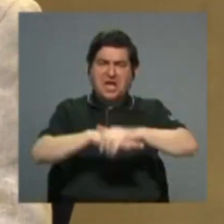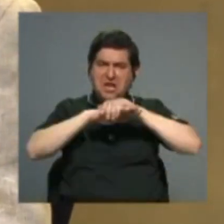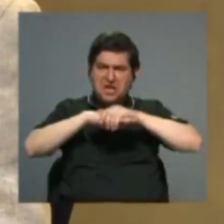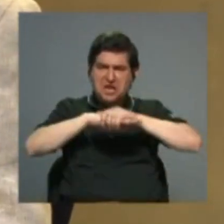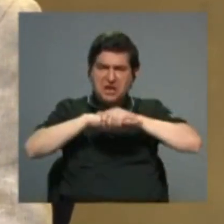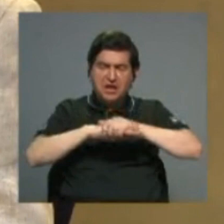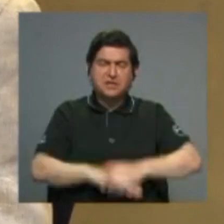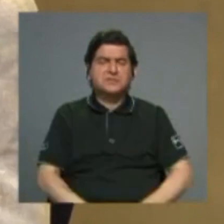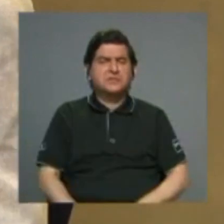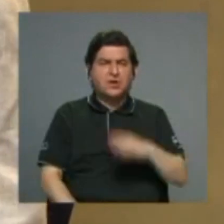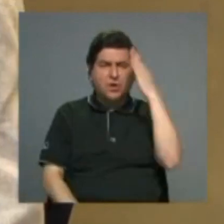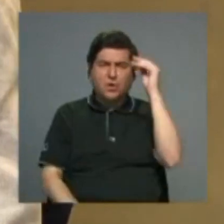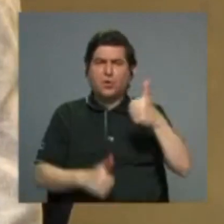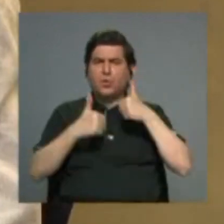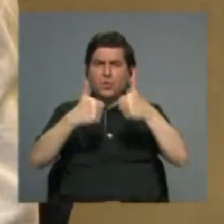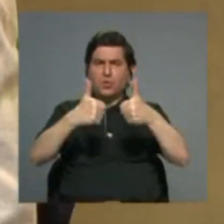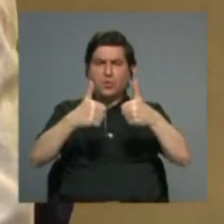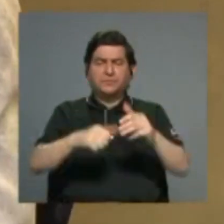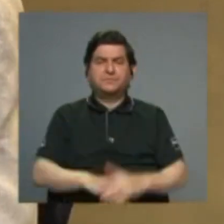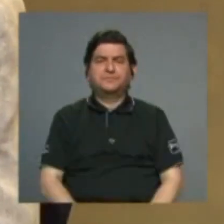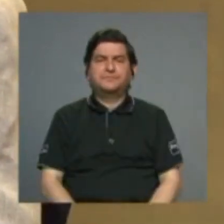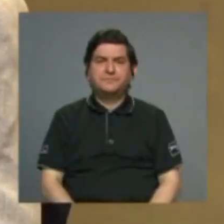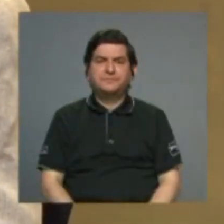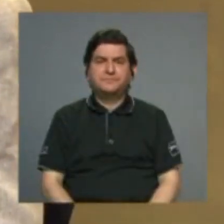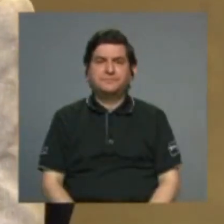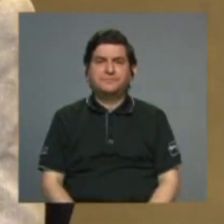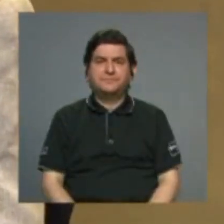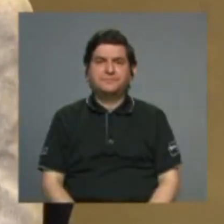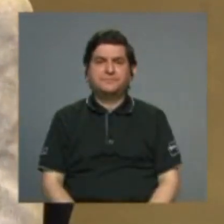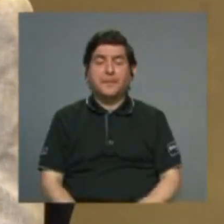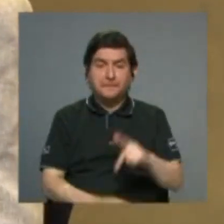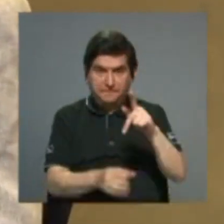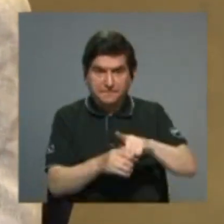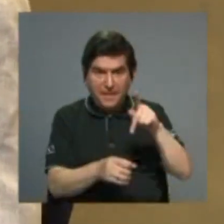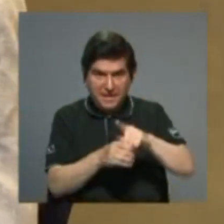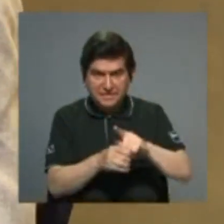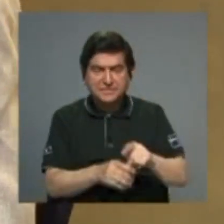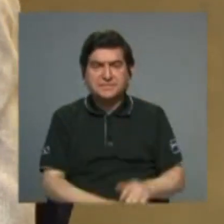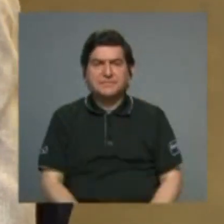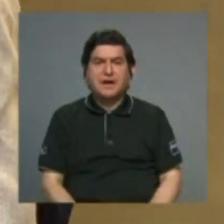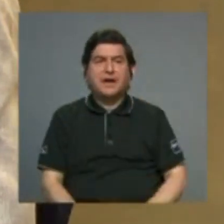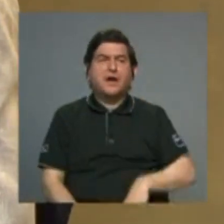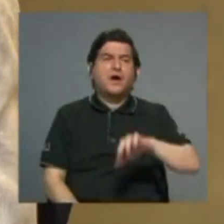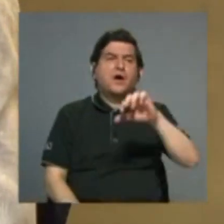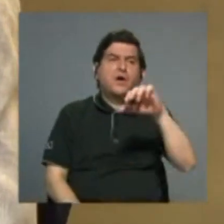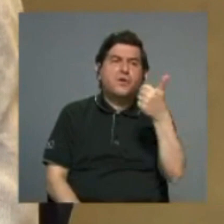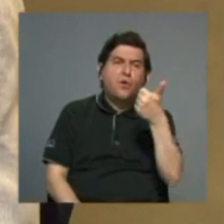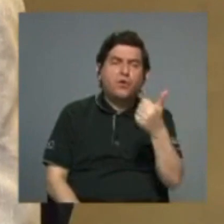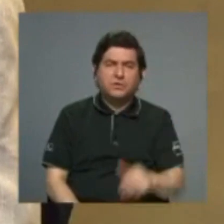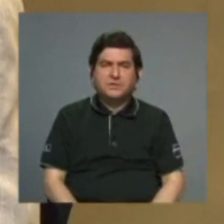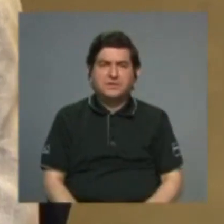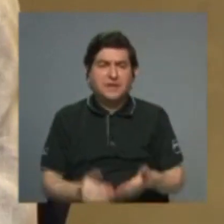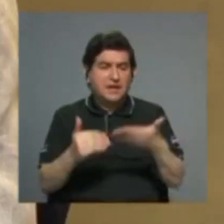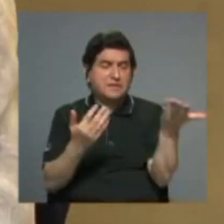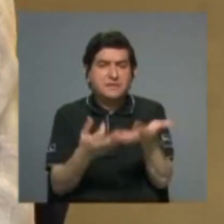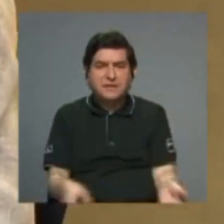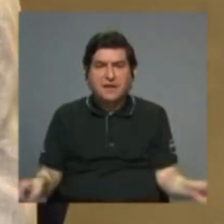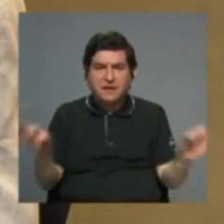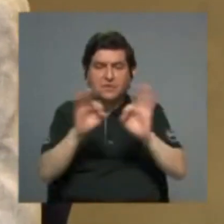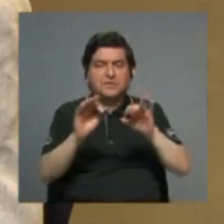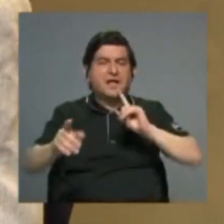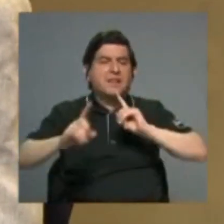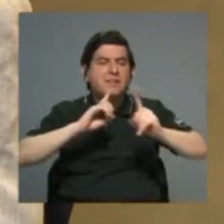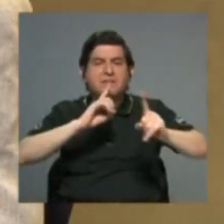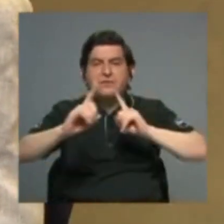fue una gran experiencia. Entonces hemos participado en esto, y otro de los aspectos importantes es la